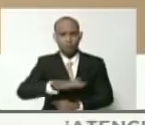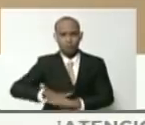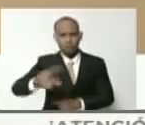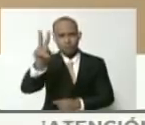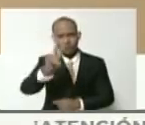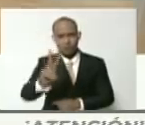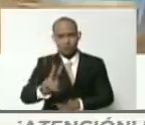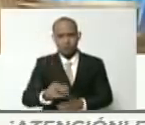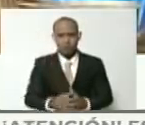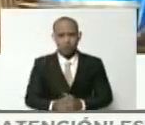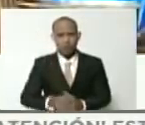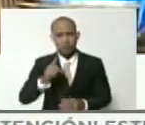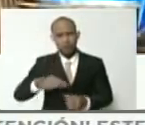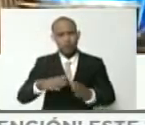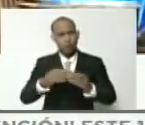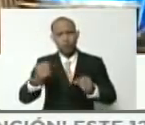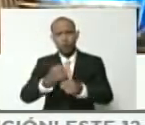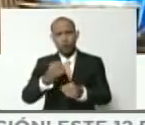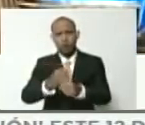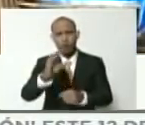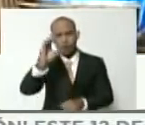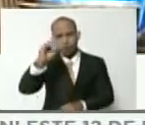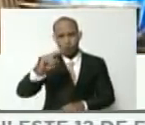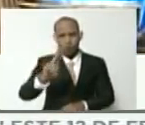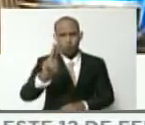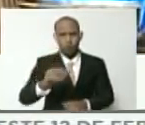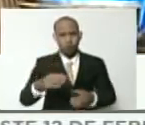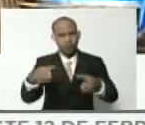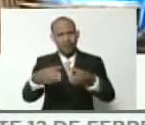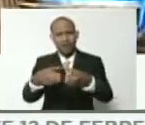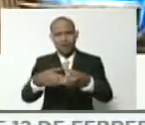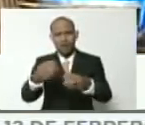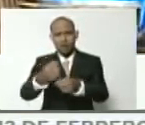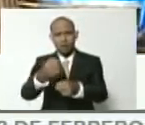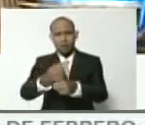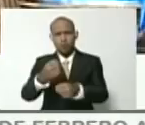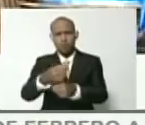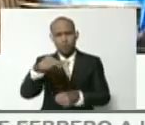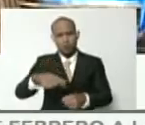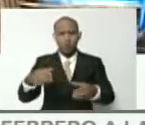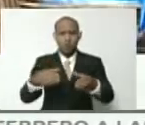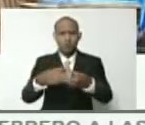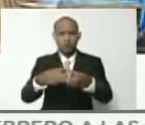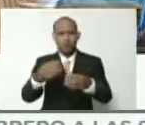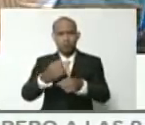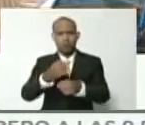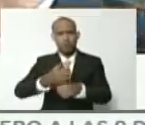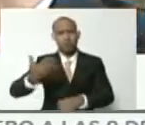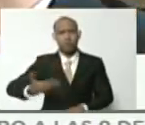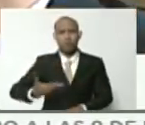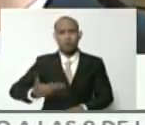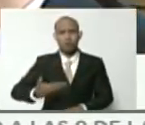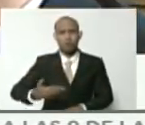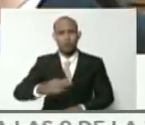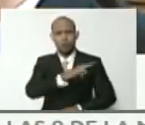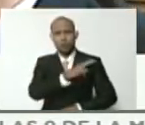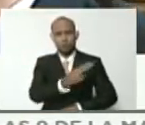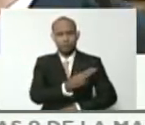Durante todo nuestro trabajo como Naciones Unidas, como equipo, aquí tiene un equipo importante y